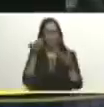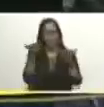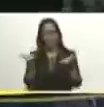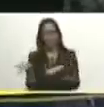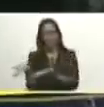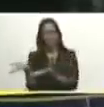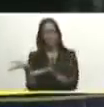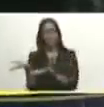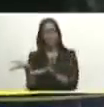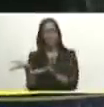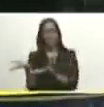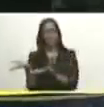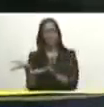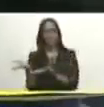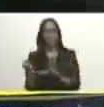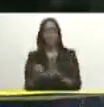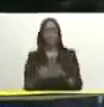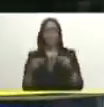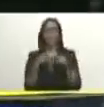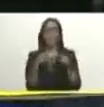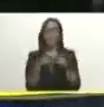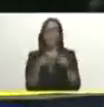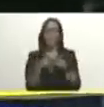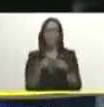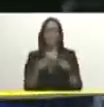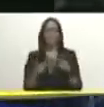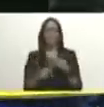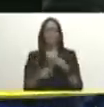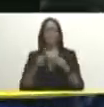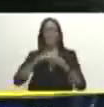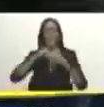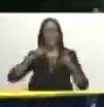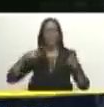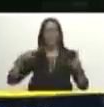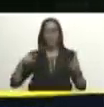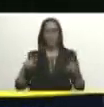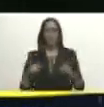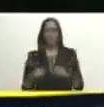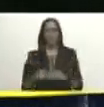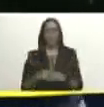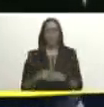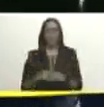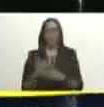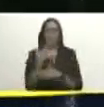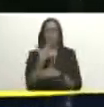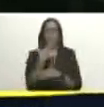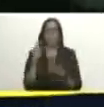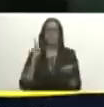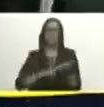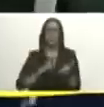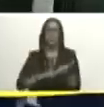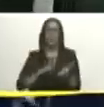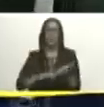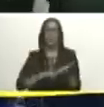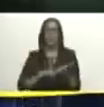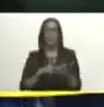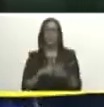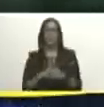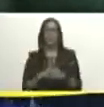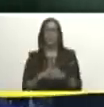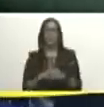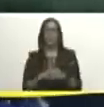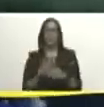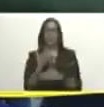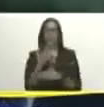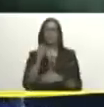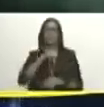equipamiento. Es un equipo electrónico, el cual consiste en un fusil real. Este es el fusil. Sí,